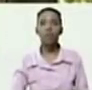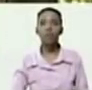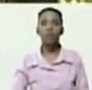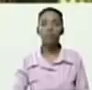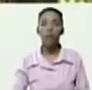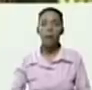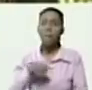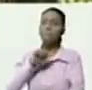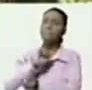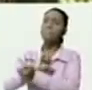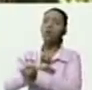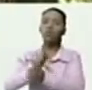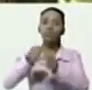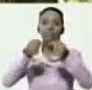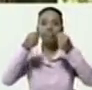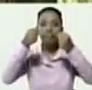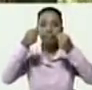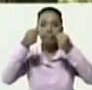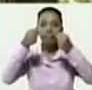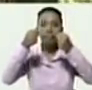Preso en la carraca.